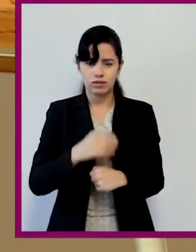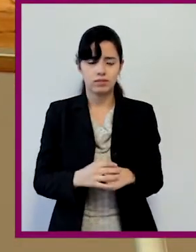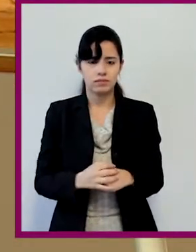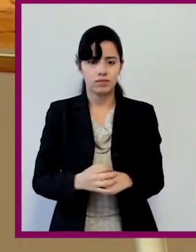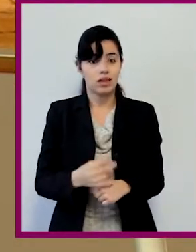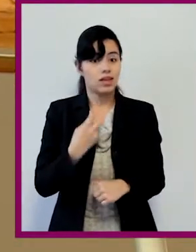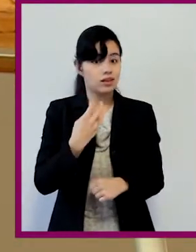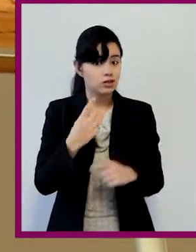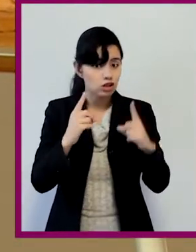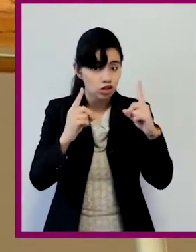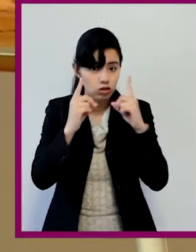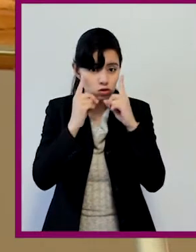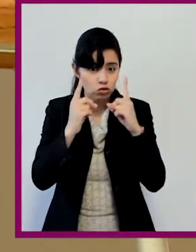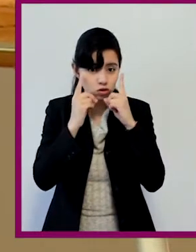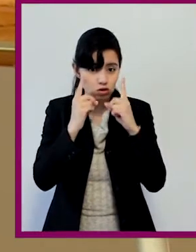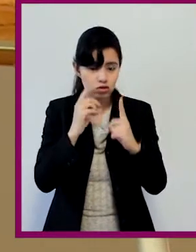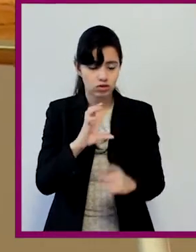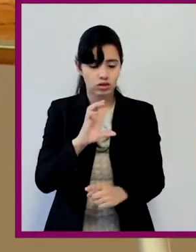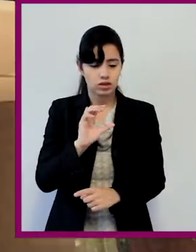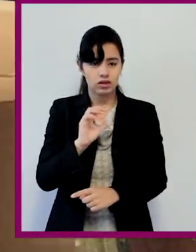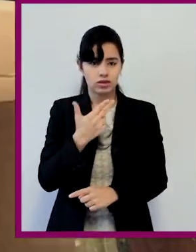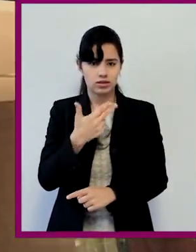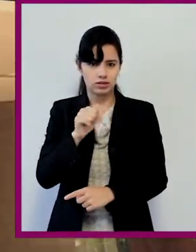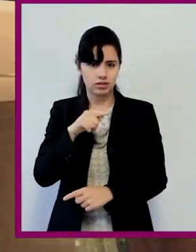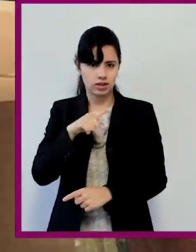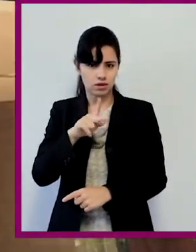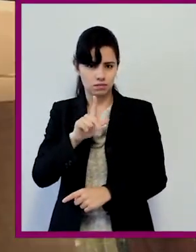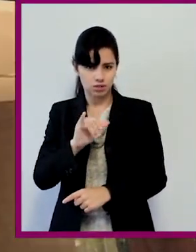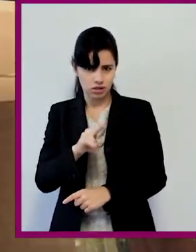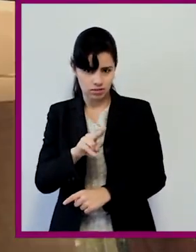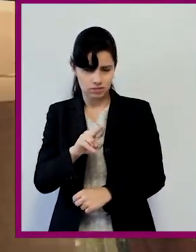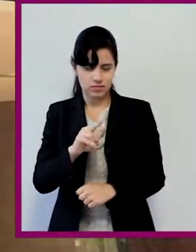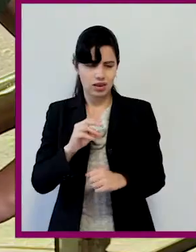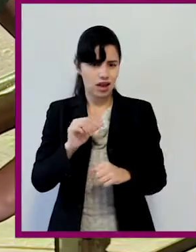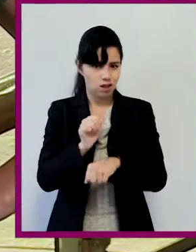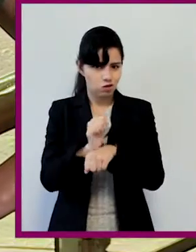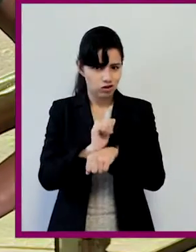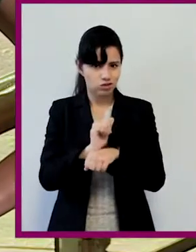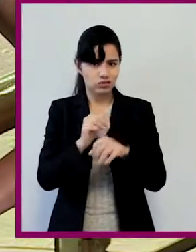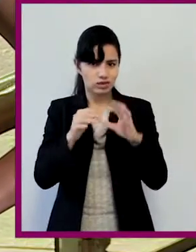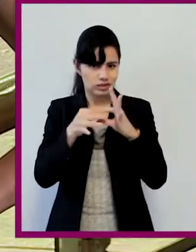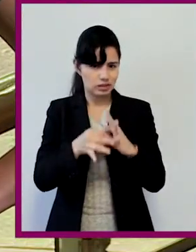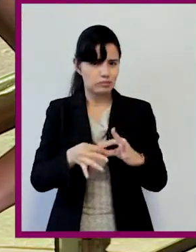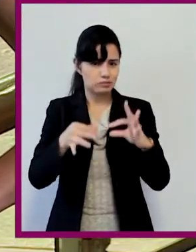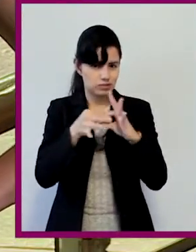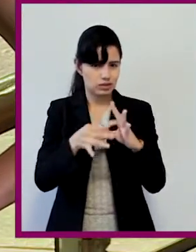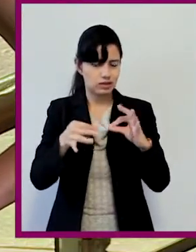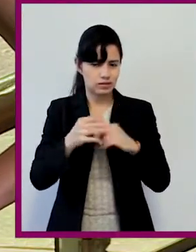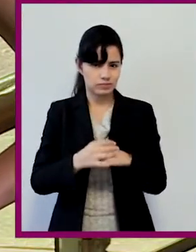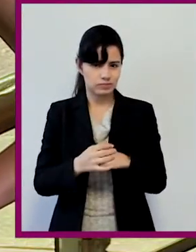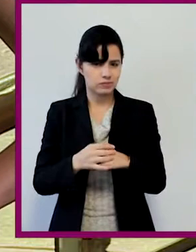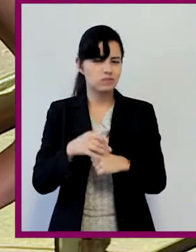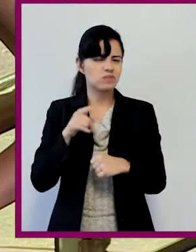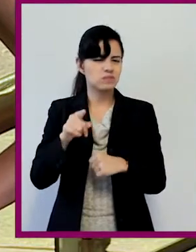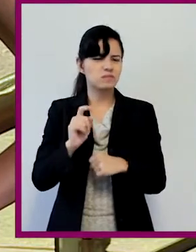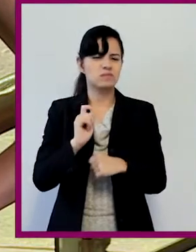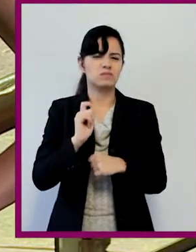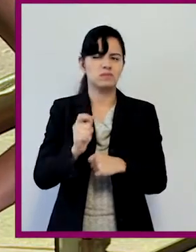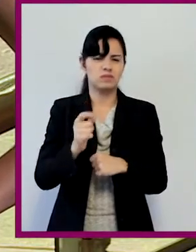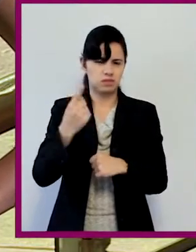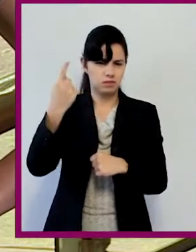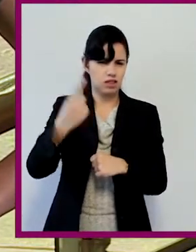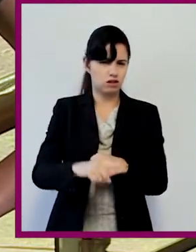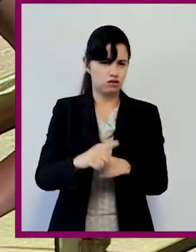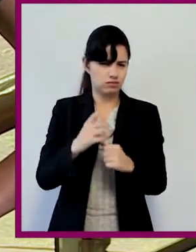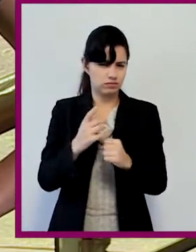Chaplin culmina una de sus grandes actuaciones, en El Gran Dictador. Es uno de los discursos más recordados en la historia